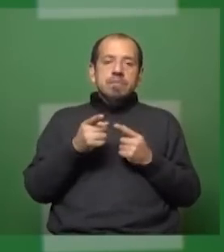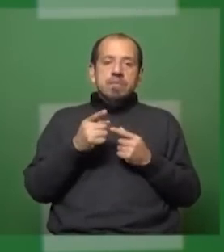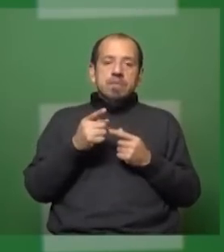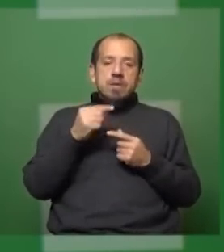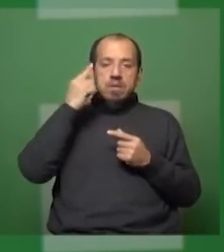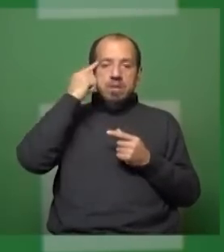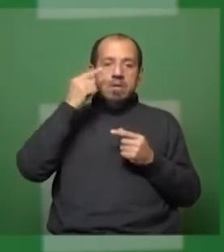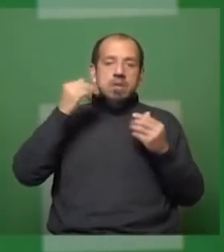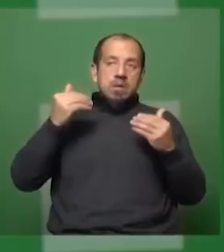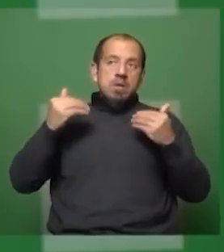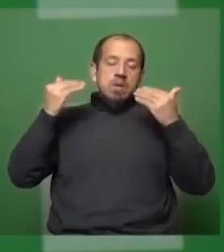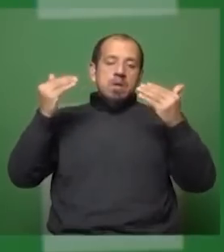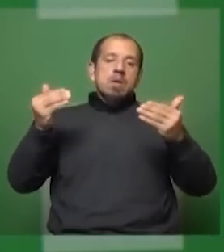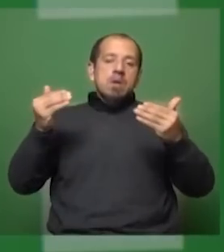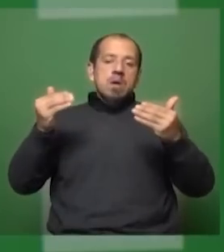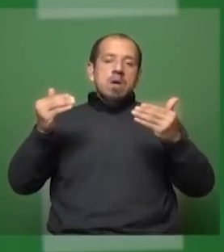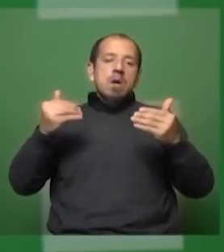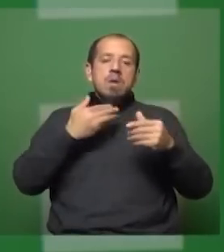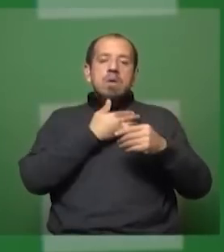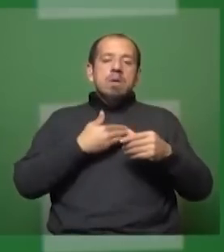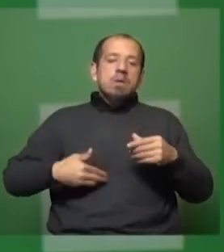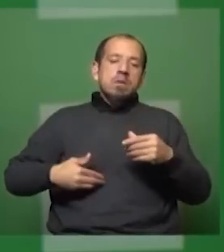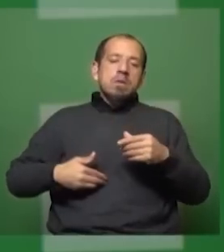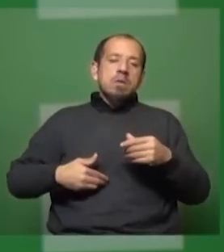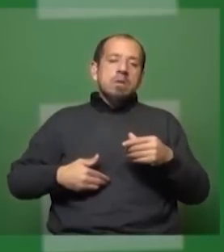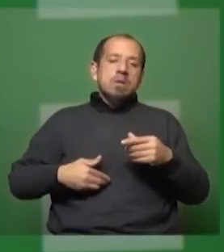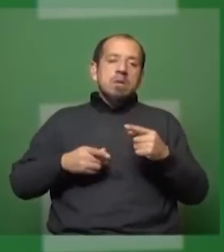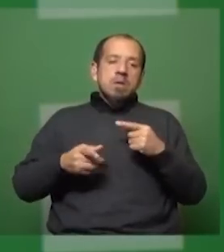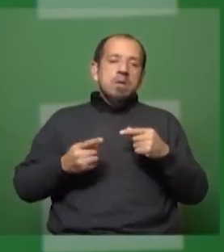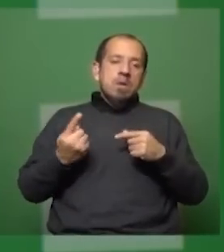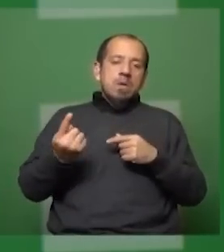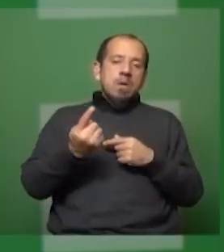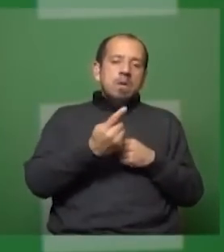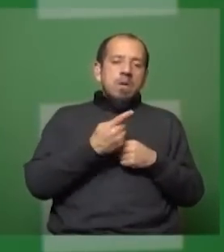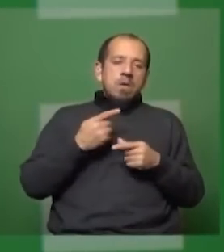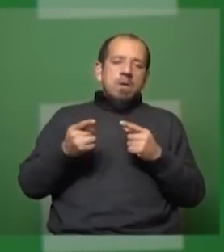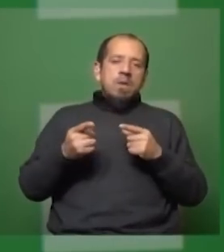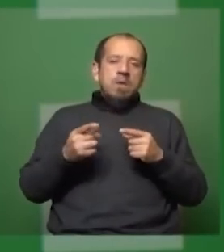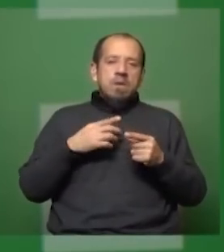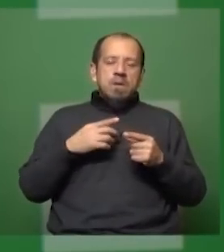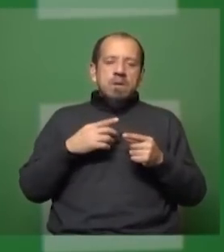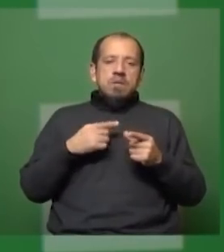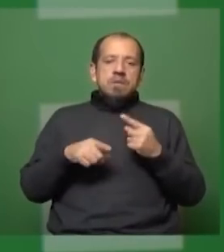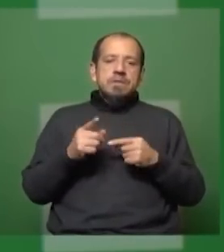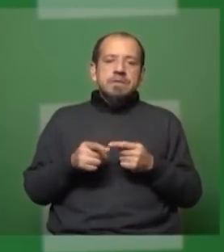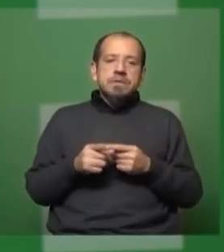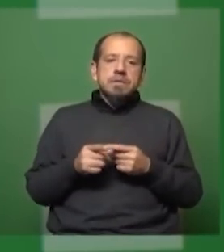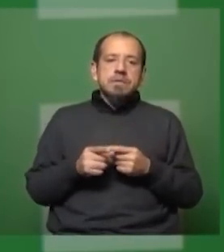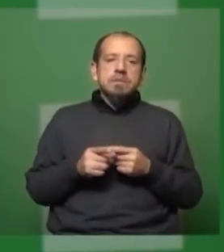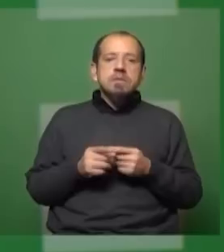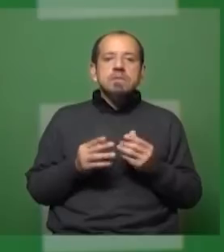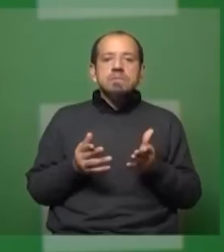de largo plazo porque en realidad los presidentes pasan por suerte en Uruguay cada uno inicia y termina su mandato no hay reelección